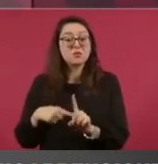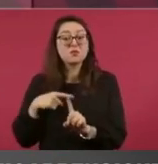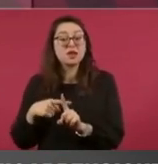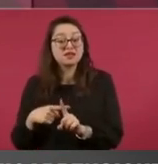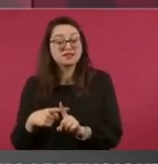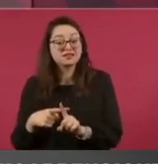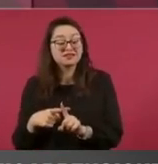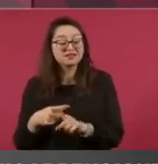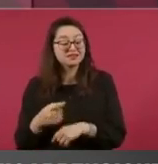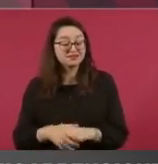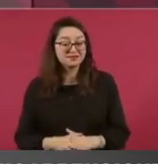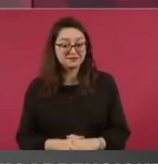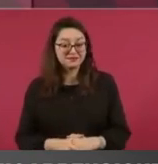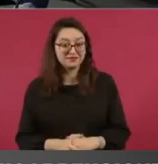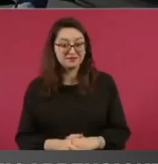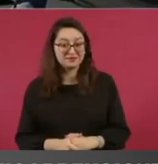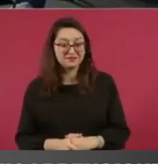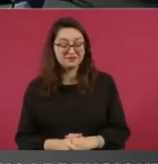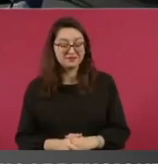en términos nominales.